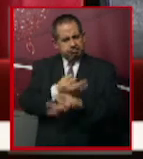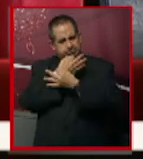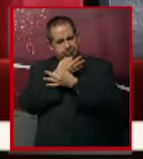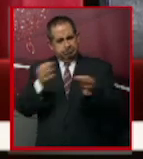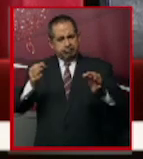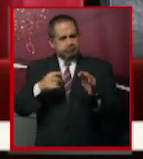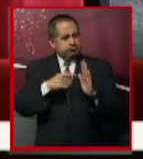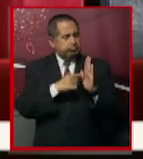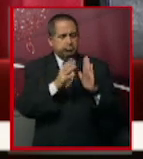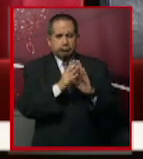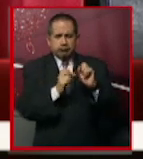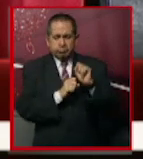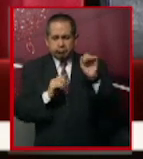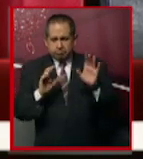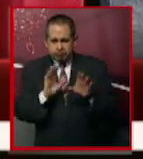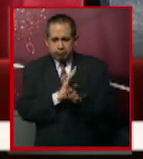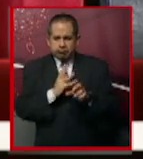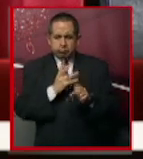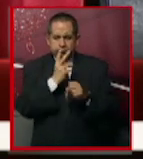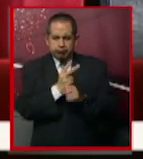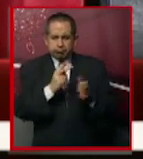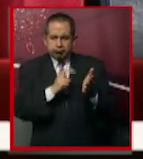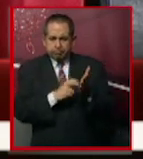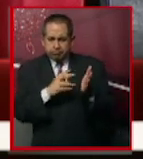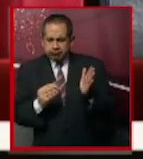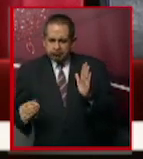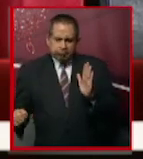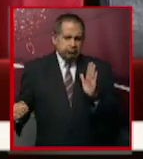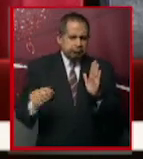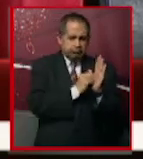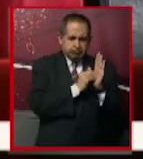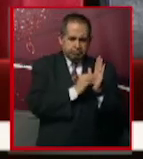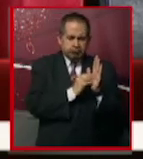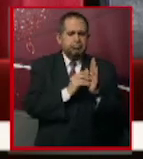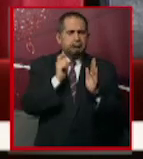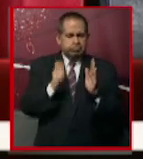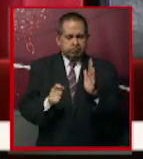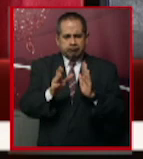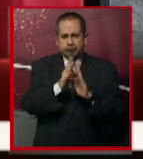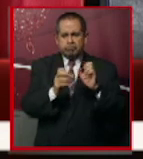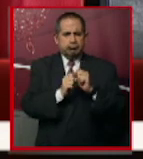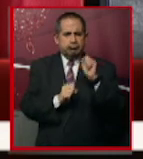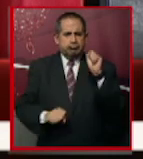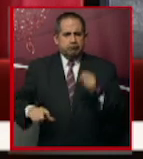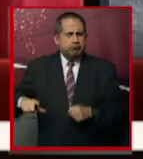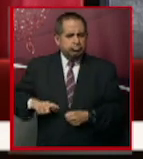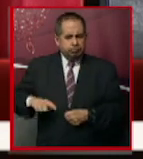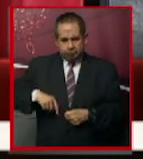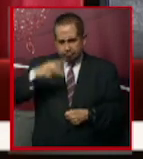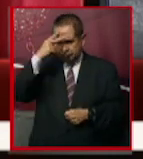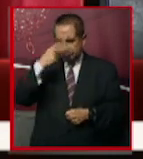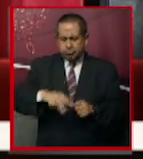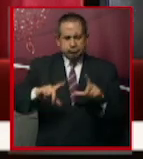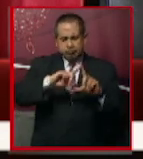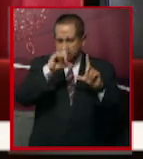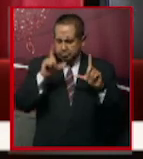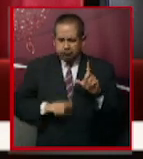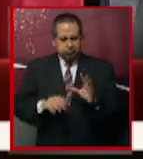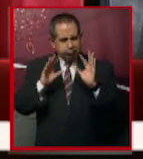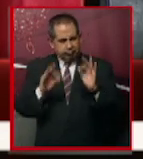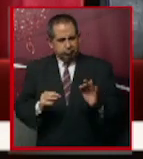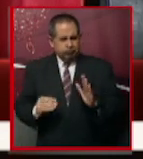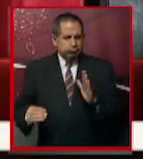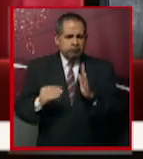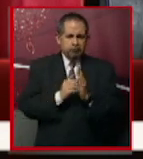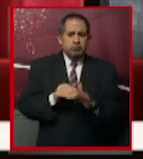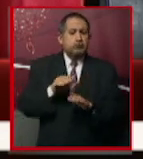reformadas, adicionadas y derogadas diversas disposiciones de la Constitución Política de los Estados Unidos Mexicanos